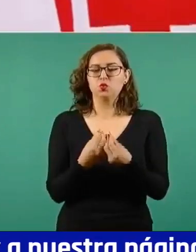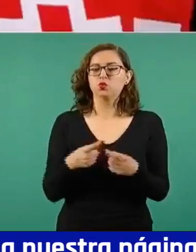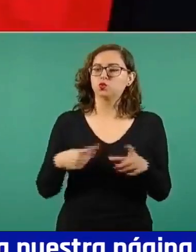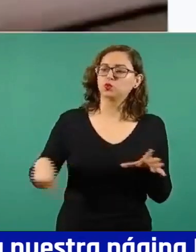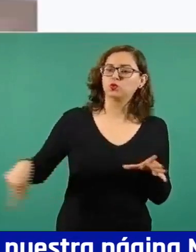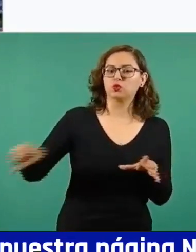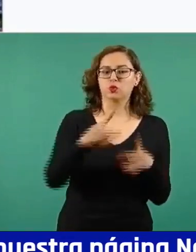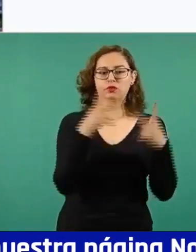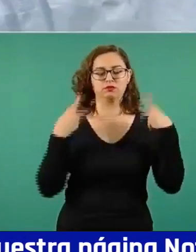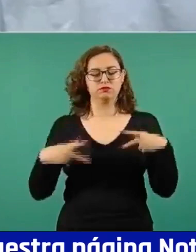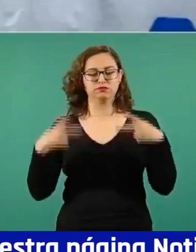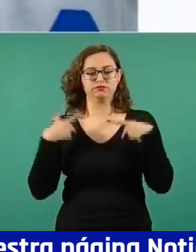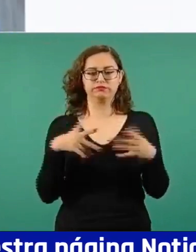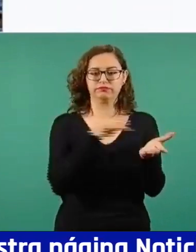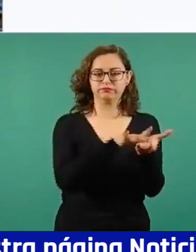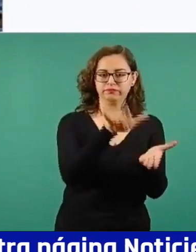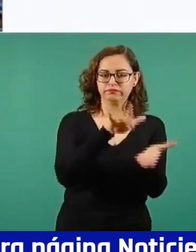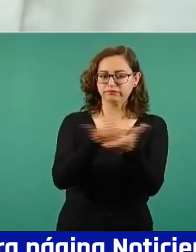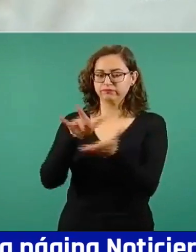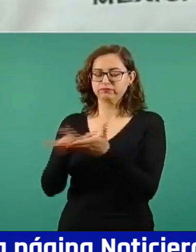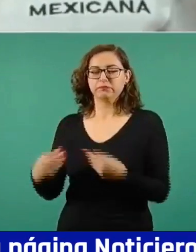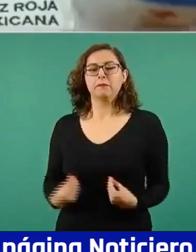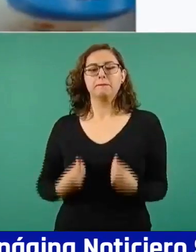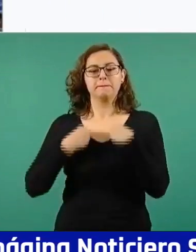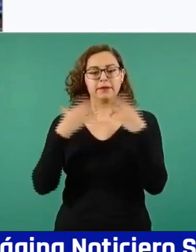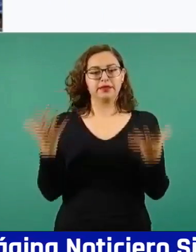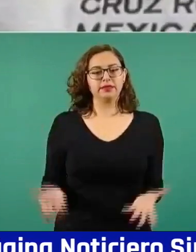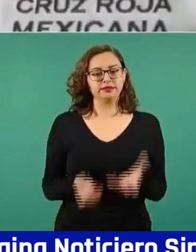más vulnerables y salvar vidas.